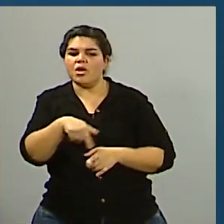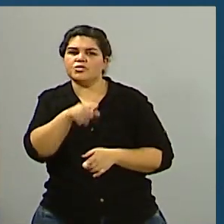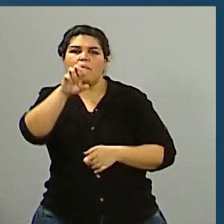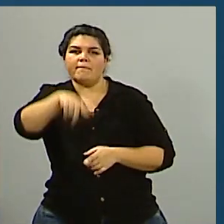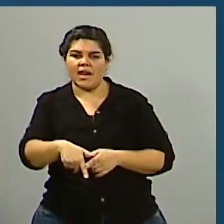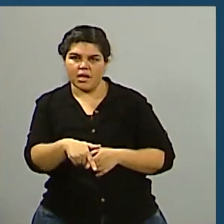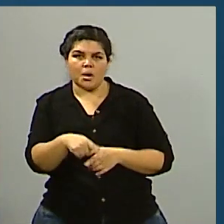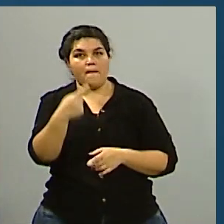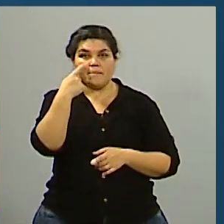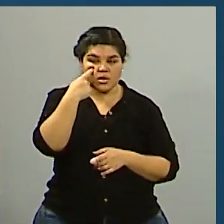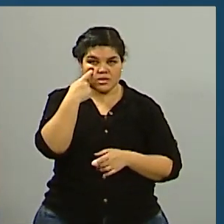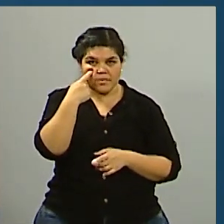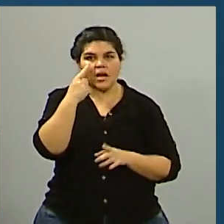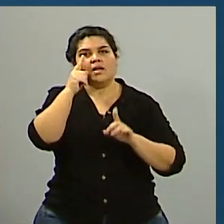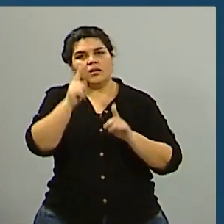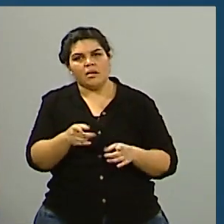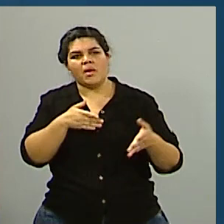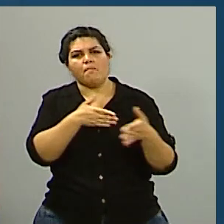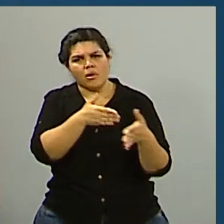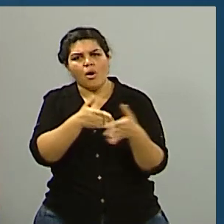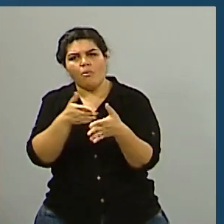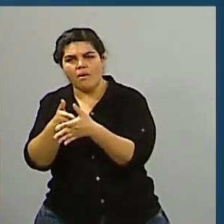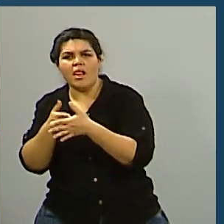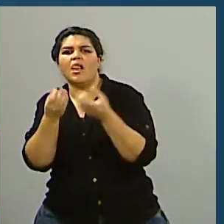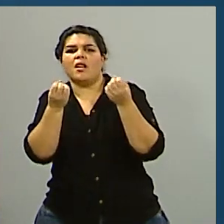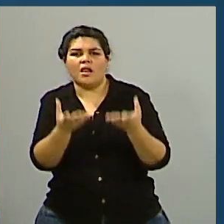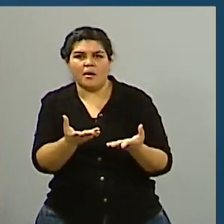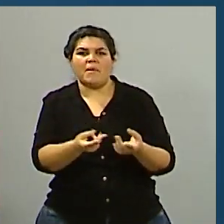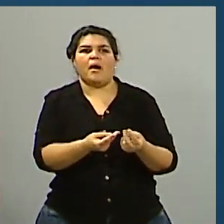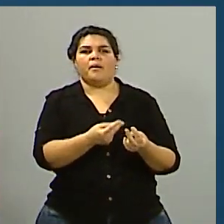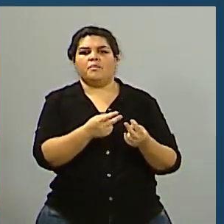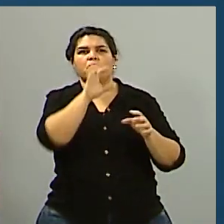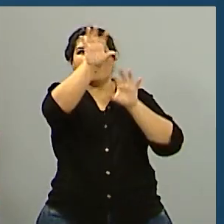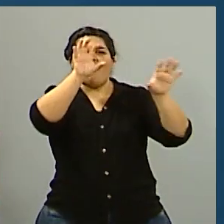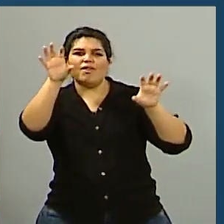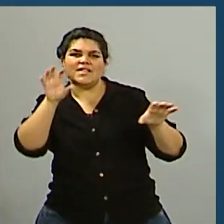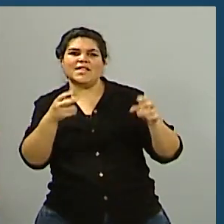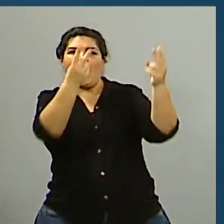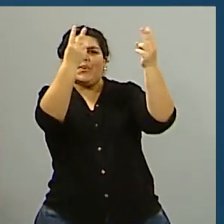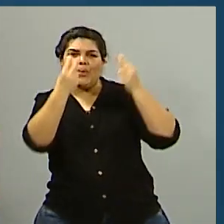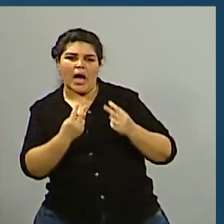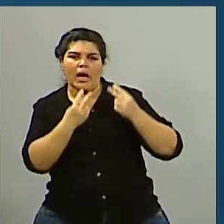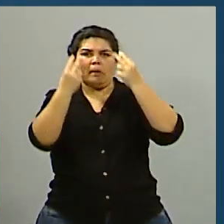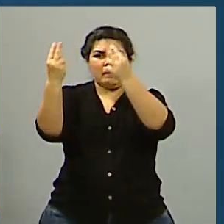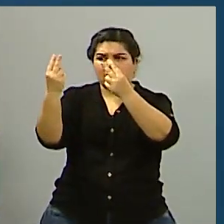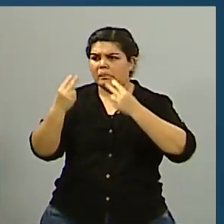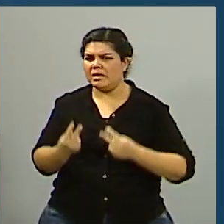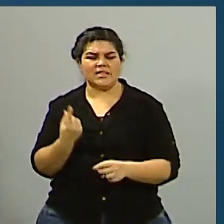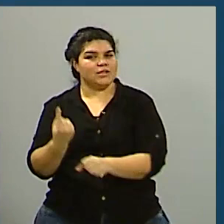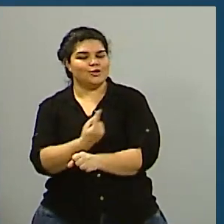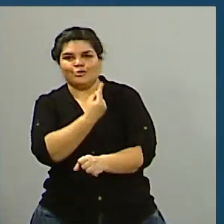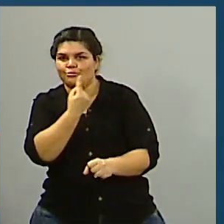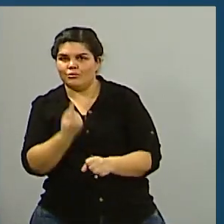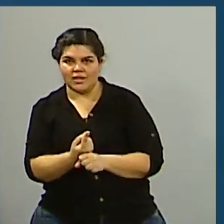algunas restricciones que se ponían a la circulación de las personas. Sí. Ustedes recordarán los la época de la pandemia, ¿no es cierto? Sí.